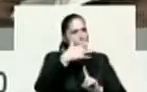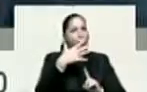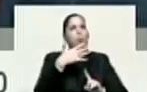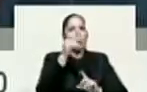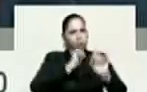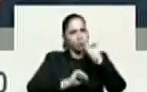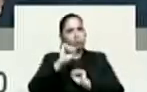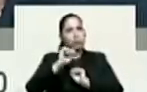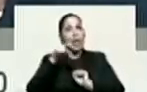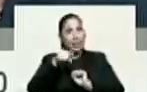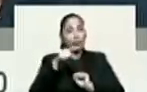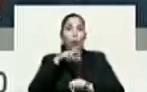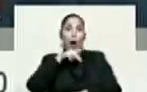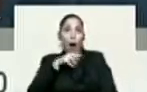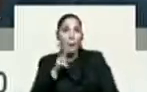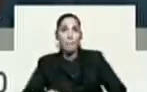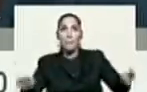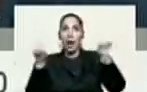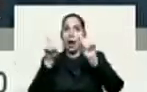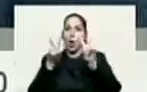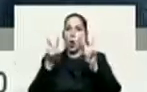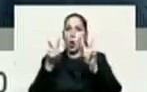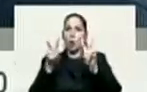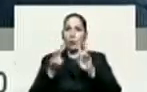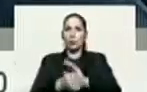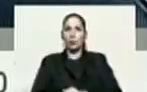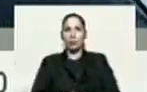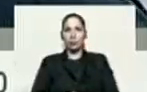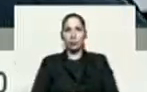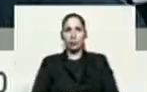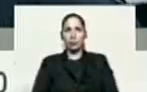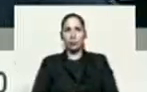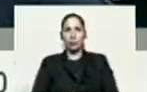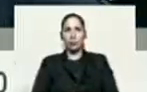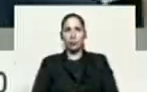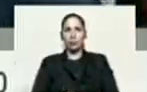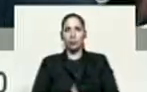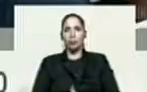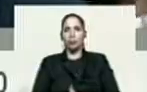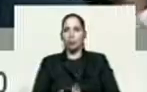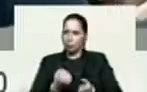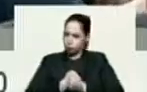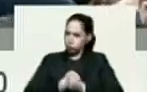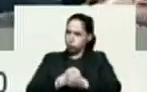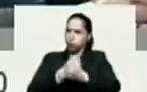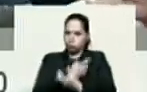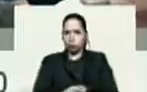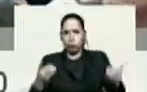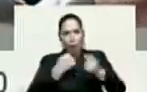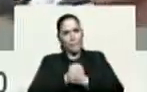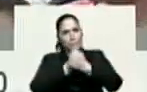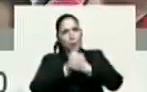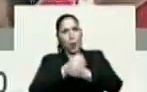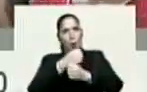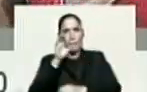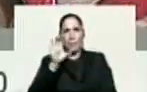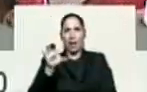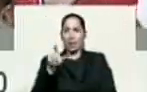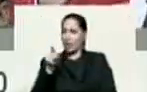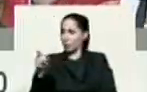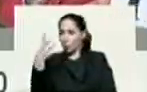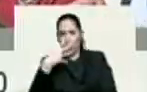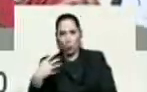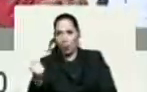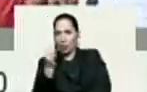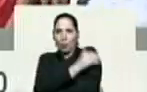Eso habla de valor, de vergüenza, de dignidad, de amor por la patria. Y no lo entienden los amargados y